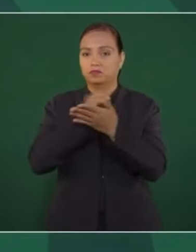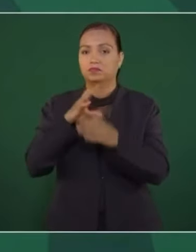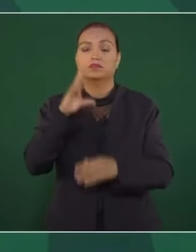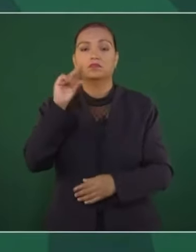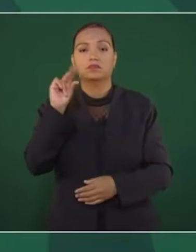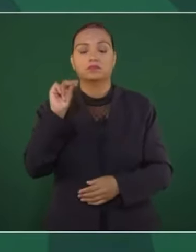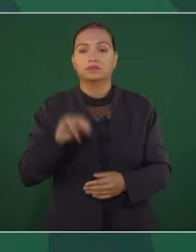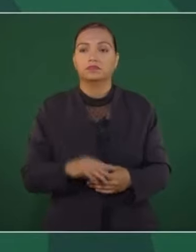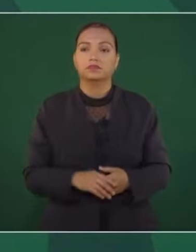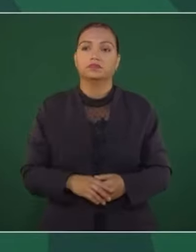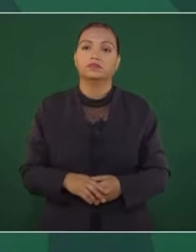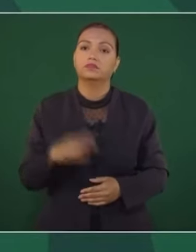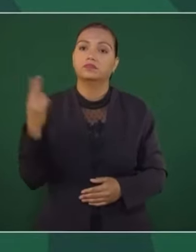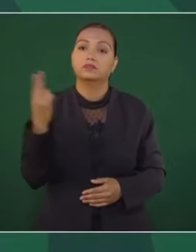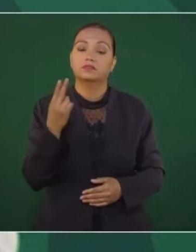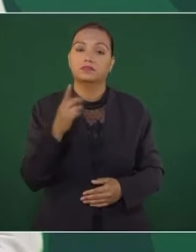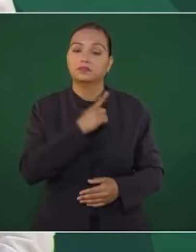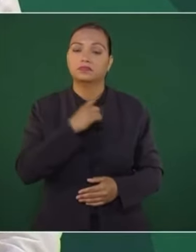No debe